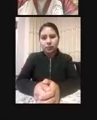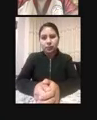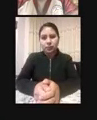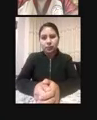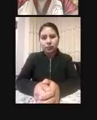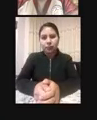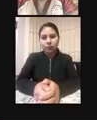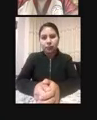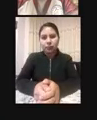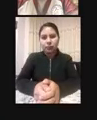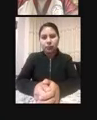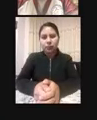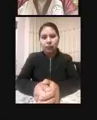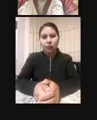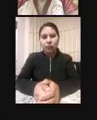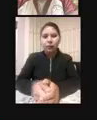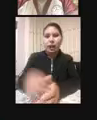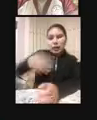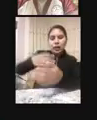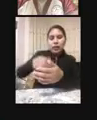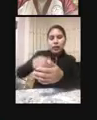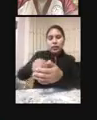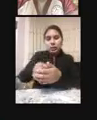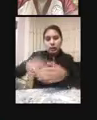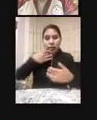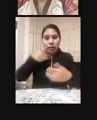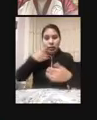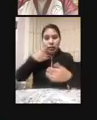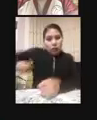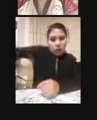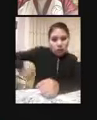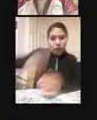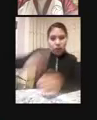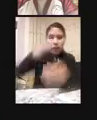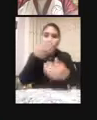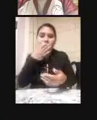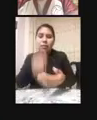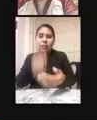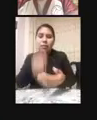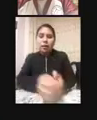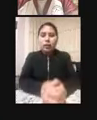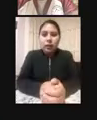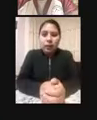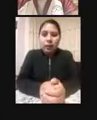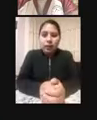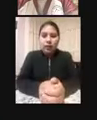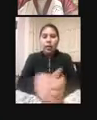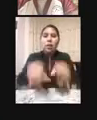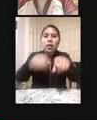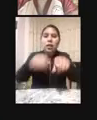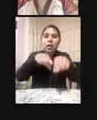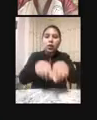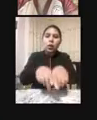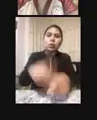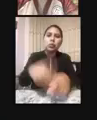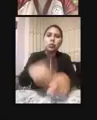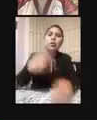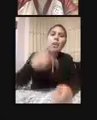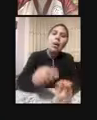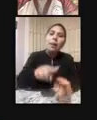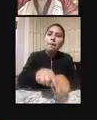como habíamos indicado, el genu valgo, las rodillas valgas y el pie plano bilateral, que en los niños con síndrome de